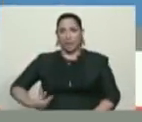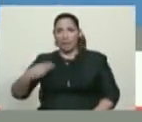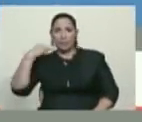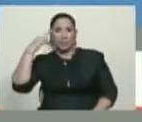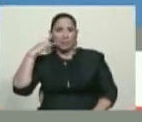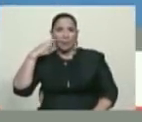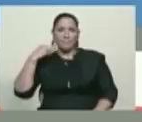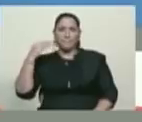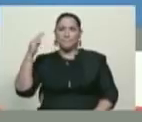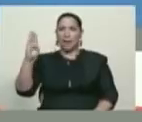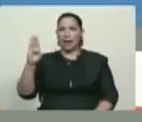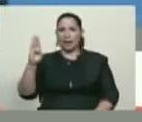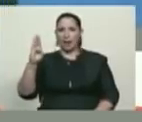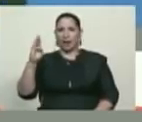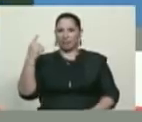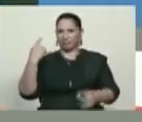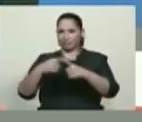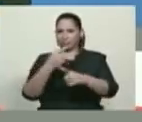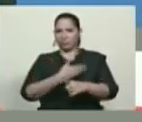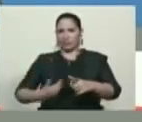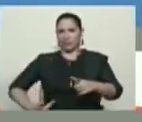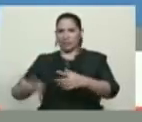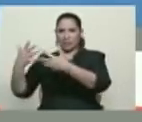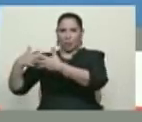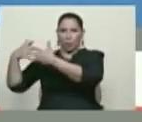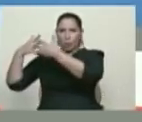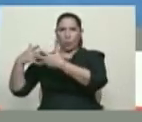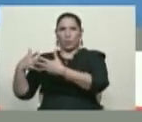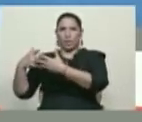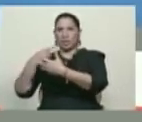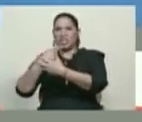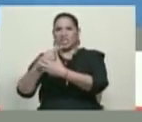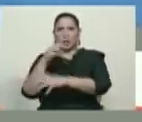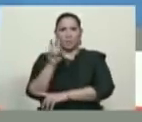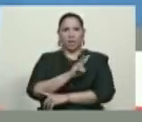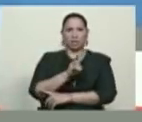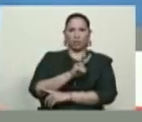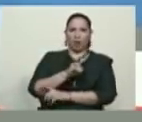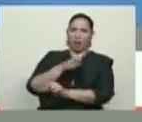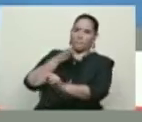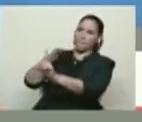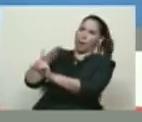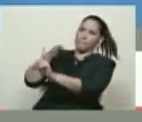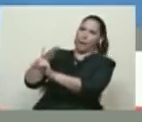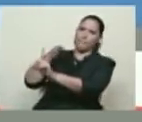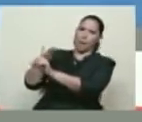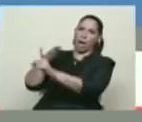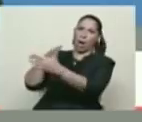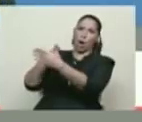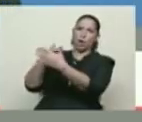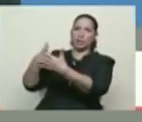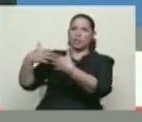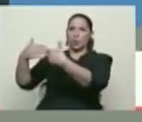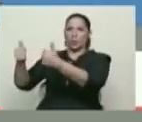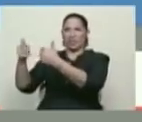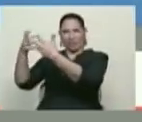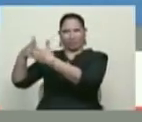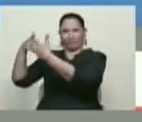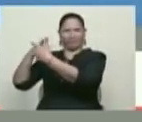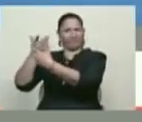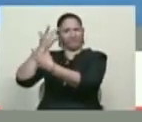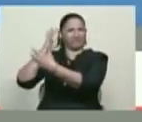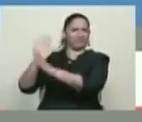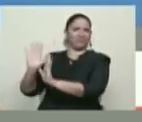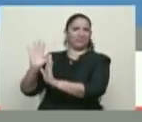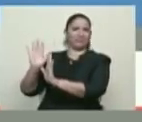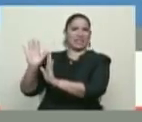un decreto insólito declarando a Venezuela una amenaza inusual y extraordinaria contra la seguridad nacional de Estados Unidos.